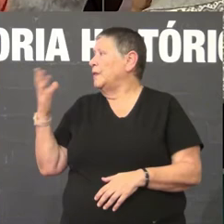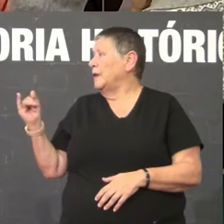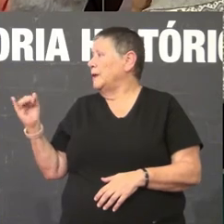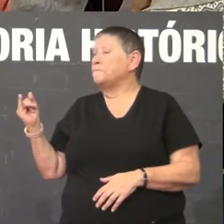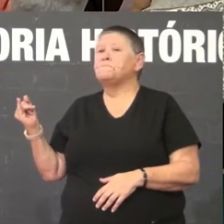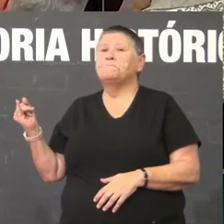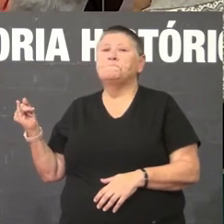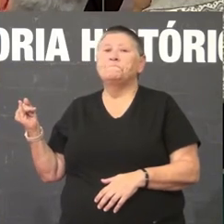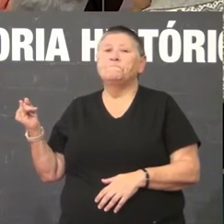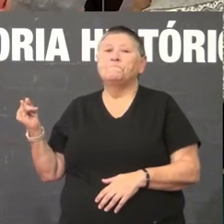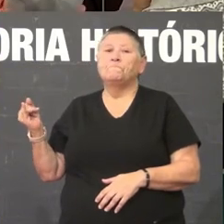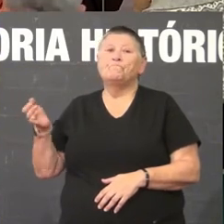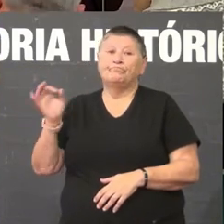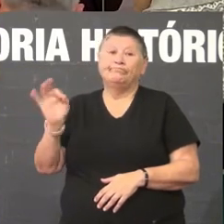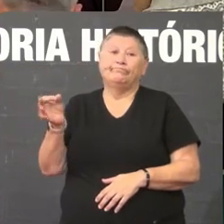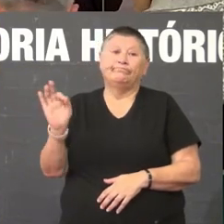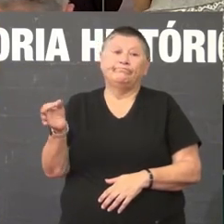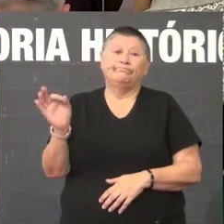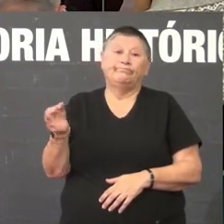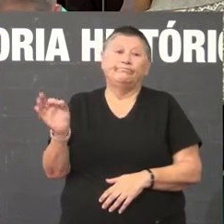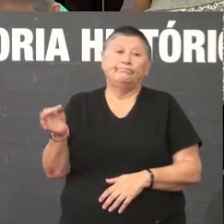Efectivamente,